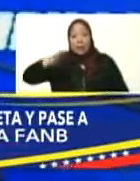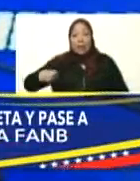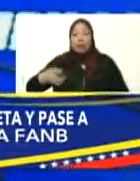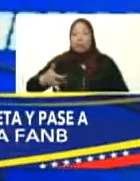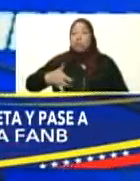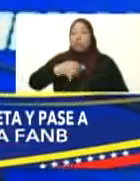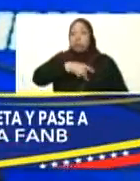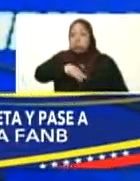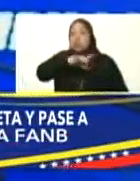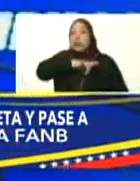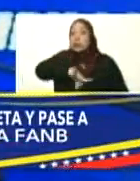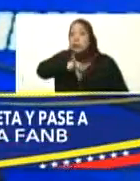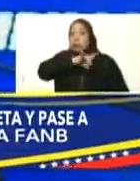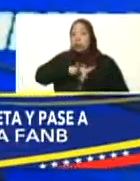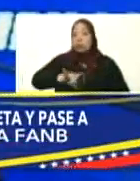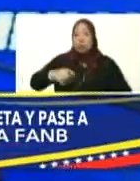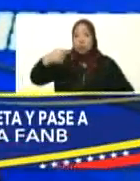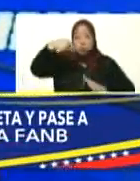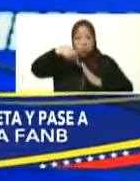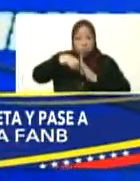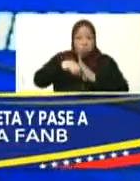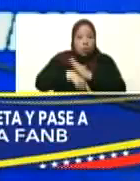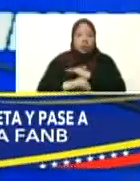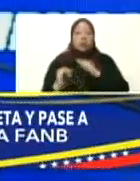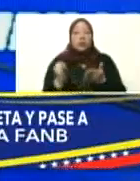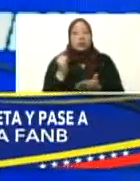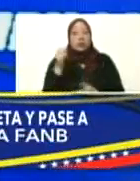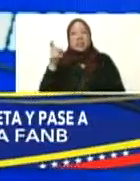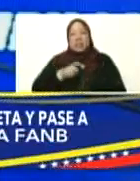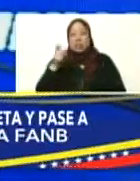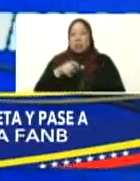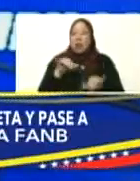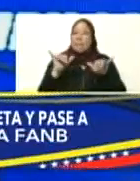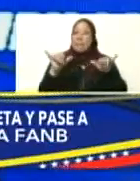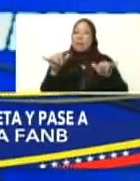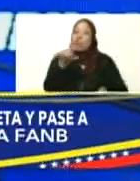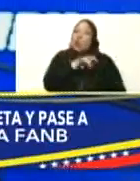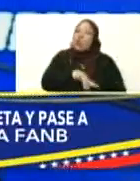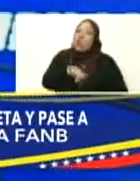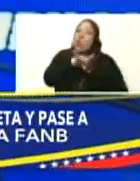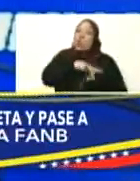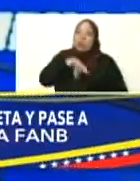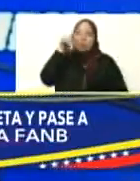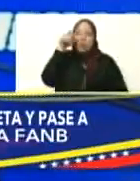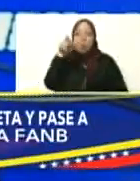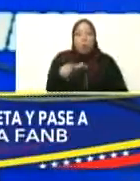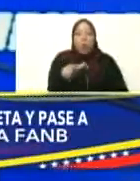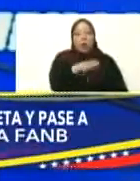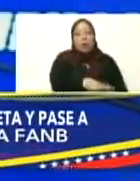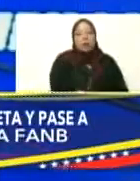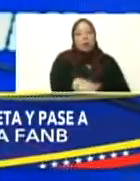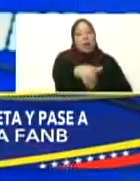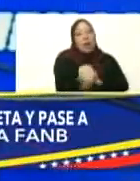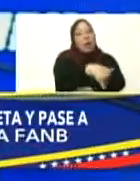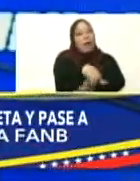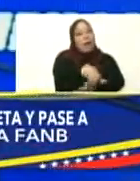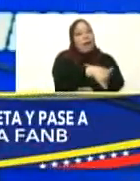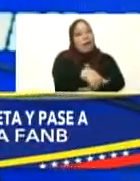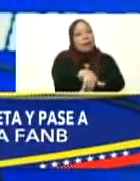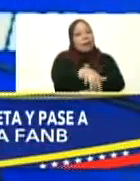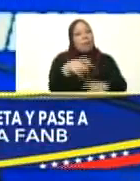pues sentimos puertas adentro en nuestros institutos el mismo dolor que el pueblo sintió en las calles.